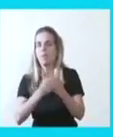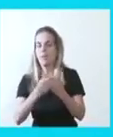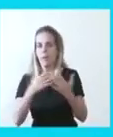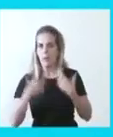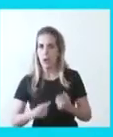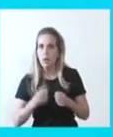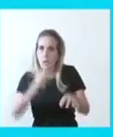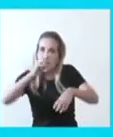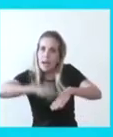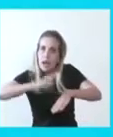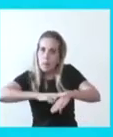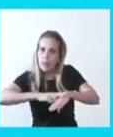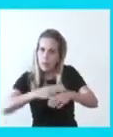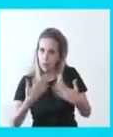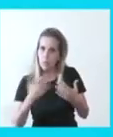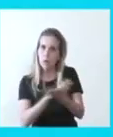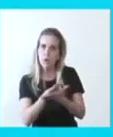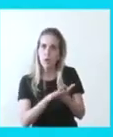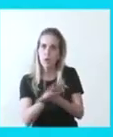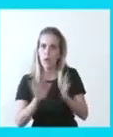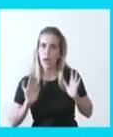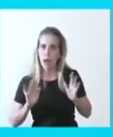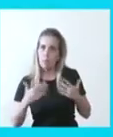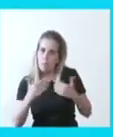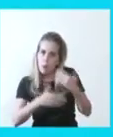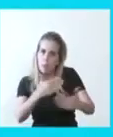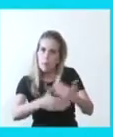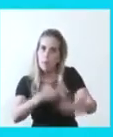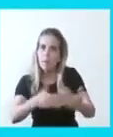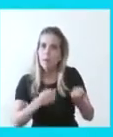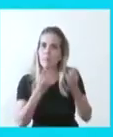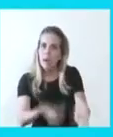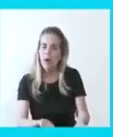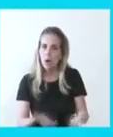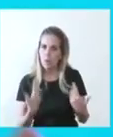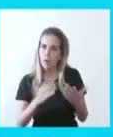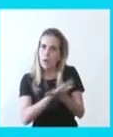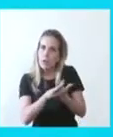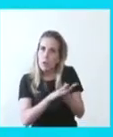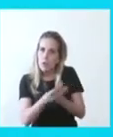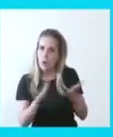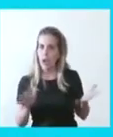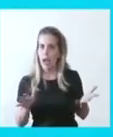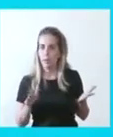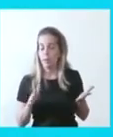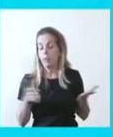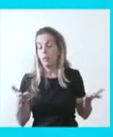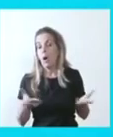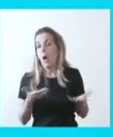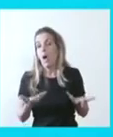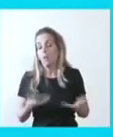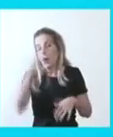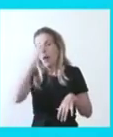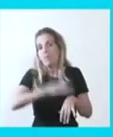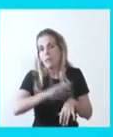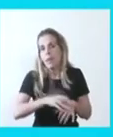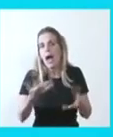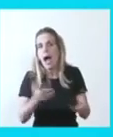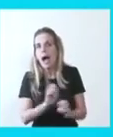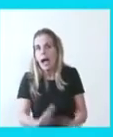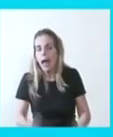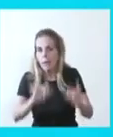poder sobrellevar este problema. Y vamos a poder sacarlo adelante con los daños que este problema lamentablemente va a causar,